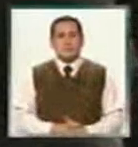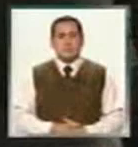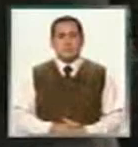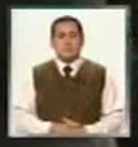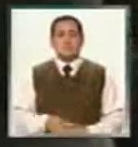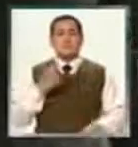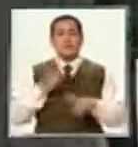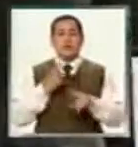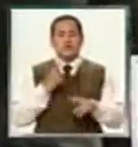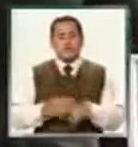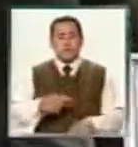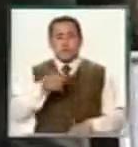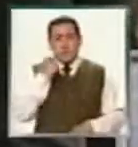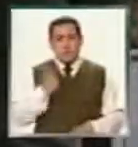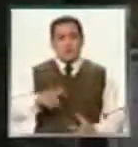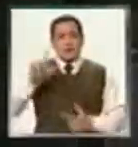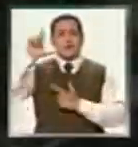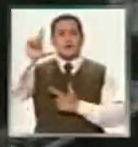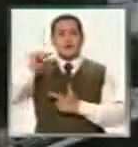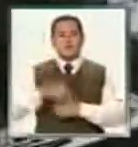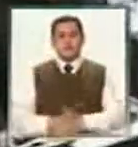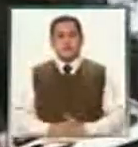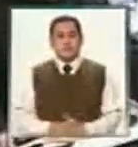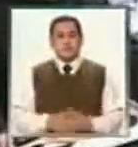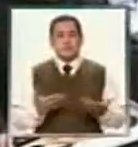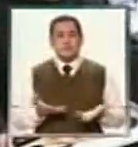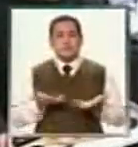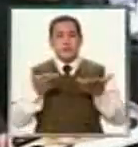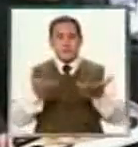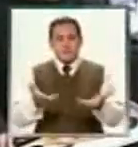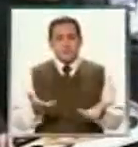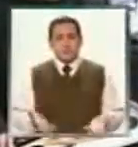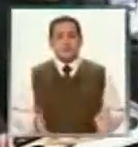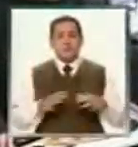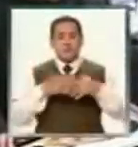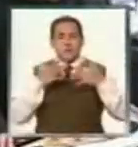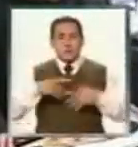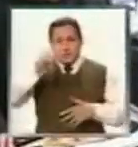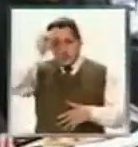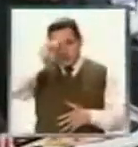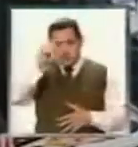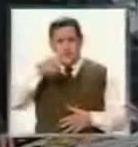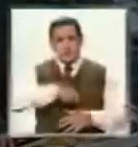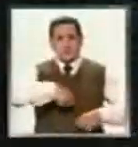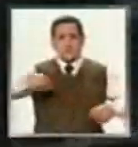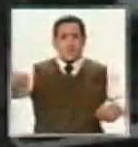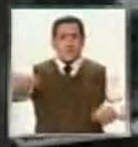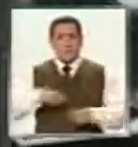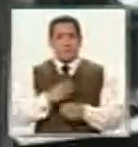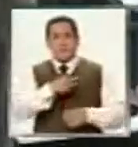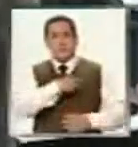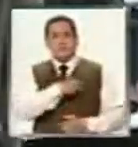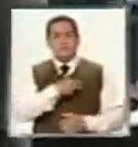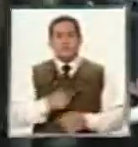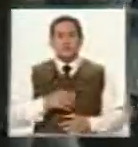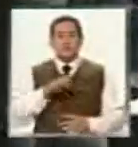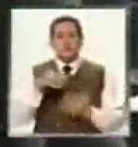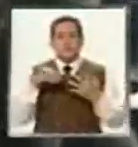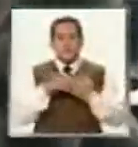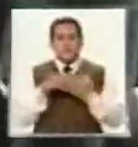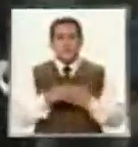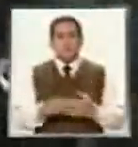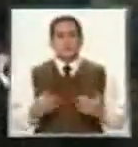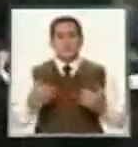En nombre del glorioso ejército del Perú, os hago entrega del quepí, sable e insignia que su esposo